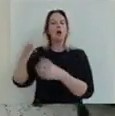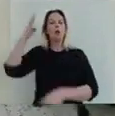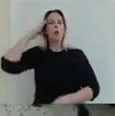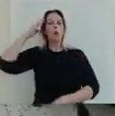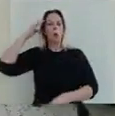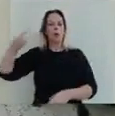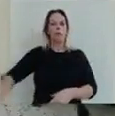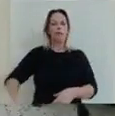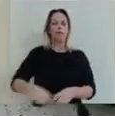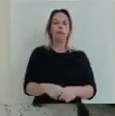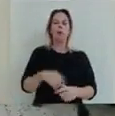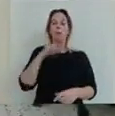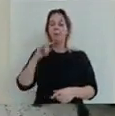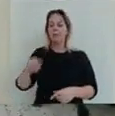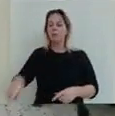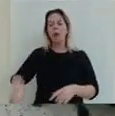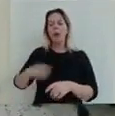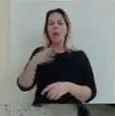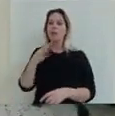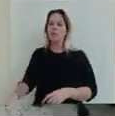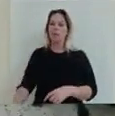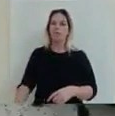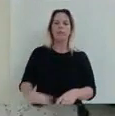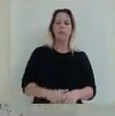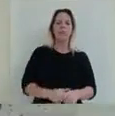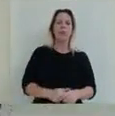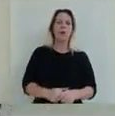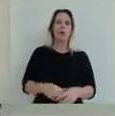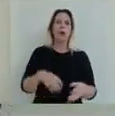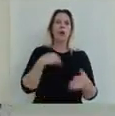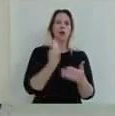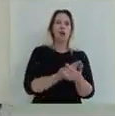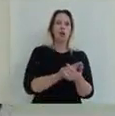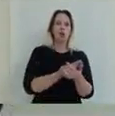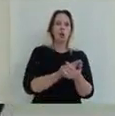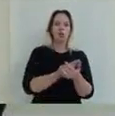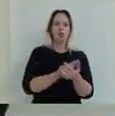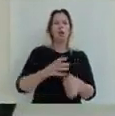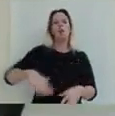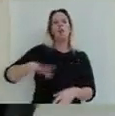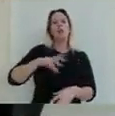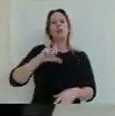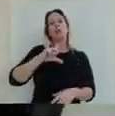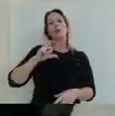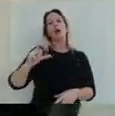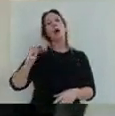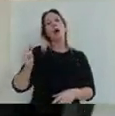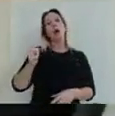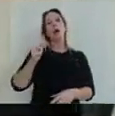Nota de vecinos del barrio Caguazú solicitando que dicho sector sea incluido al recorrido del transporte urbano de pasajeros.